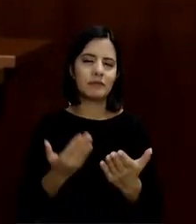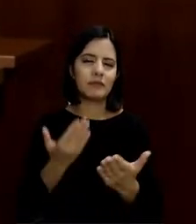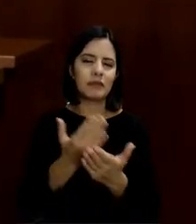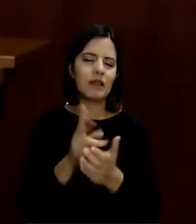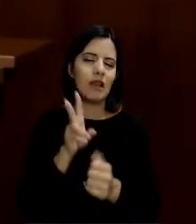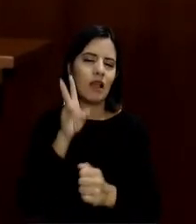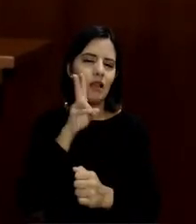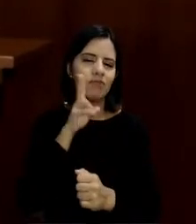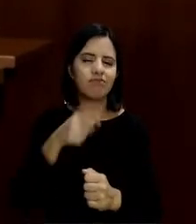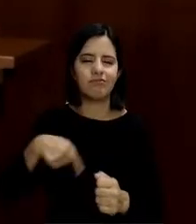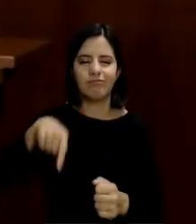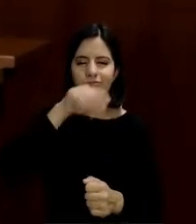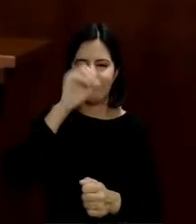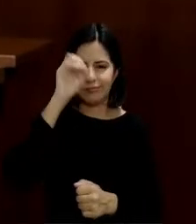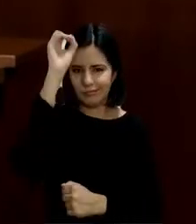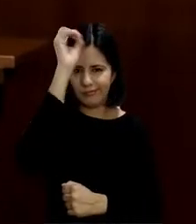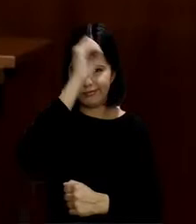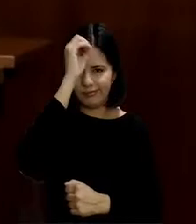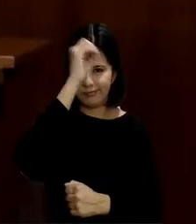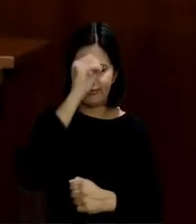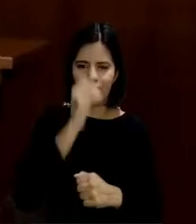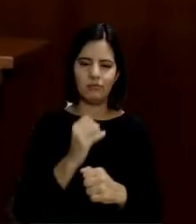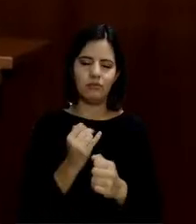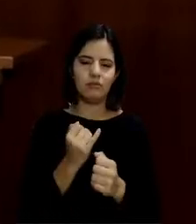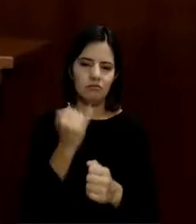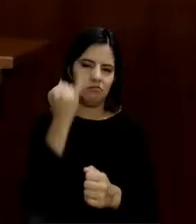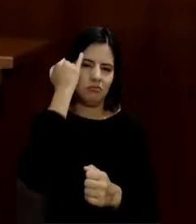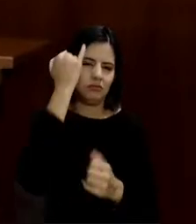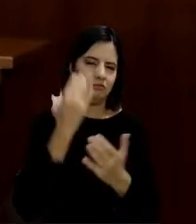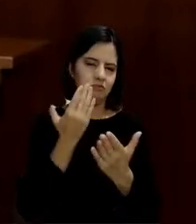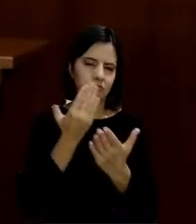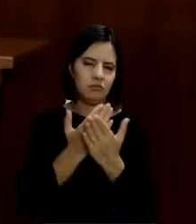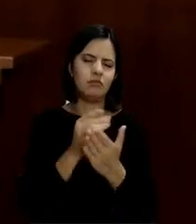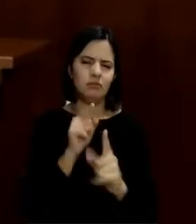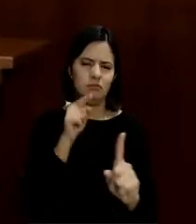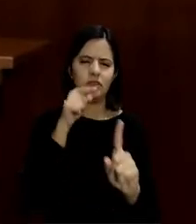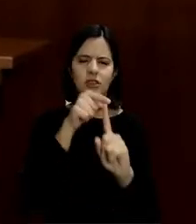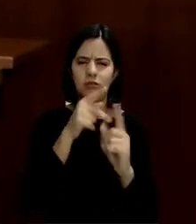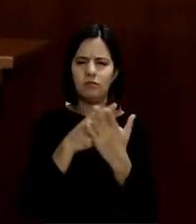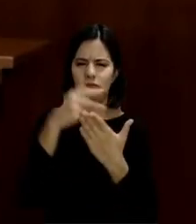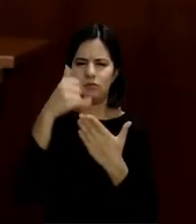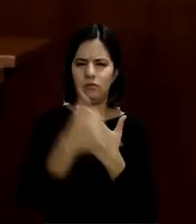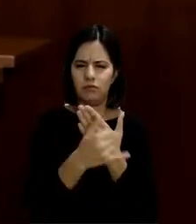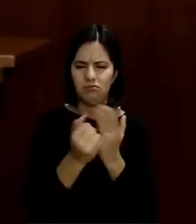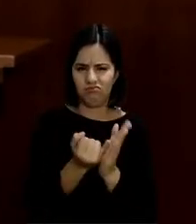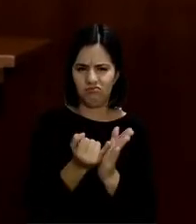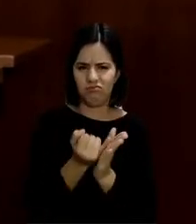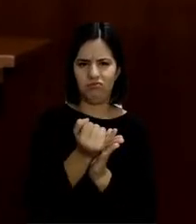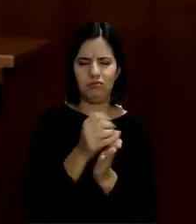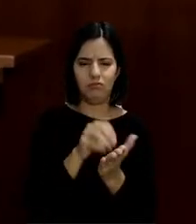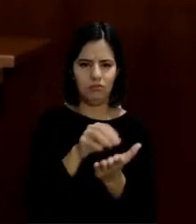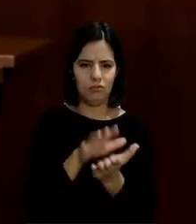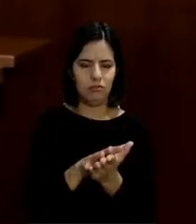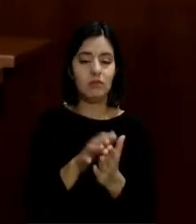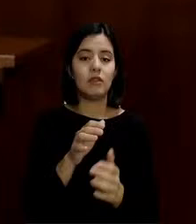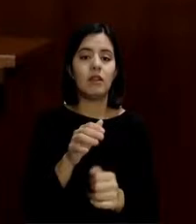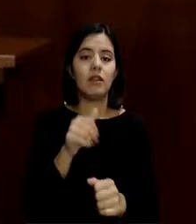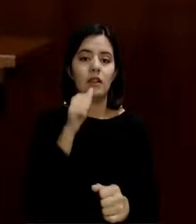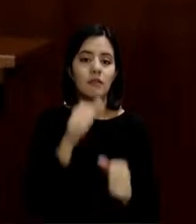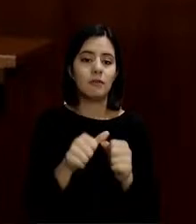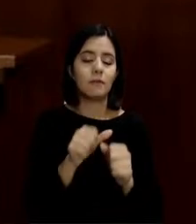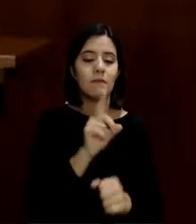esta Asamblea la presente iniciativa con proyecto de decreto por el que se reforman los incisos D,